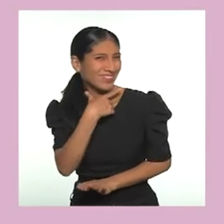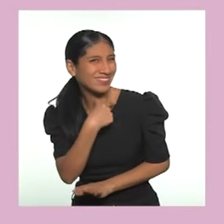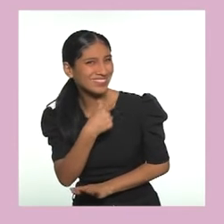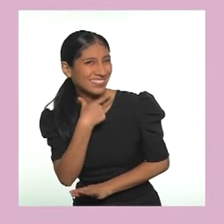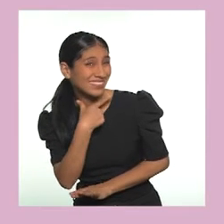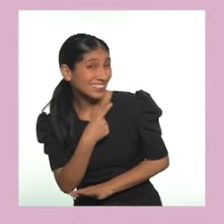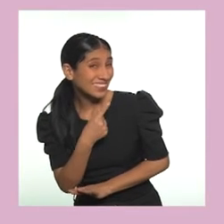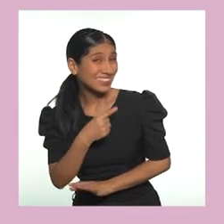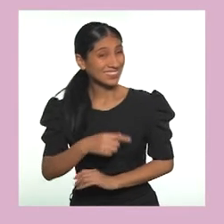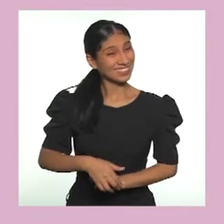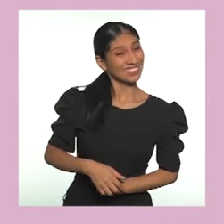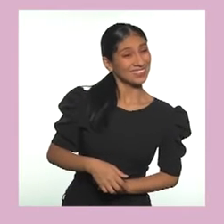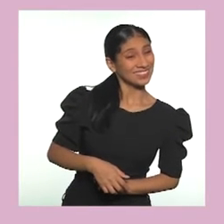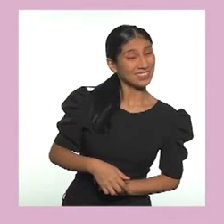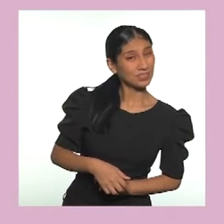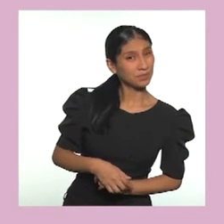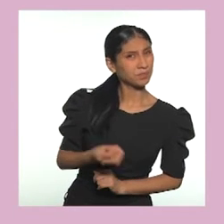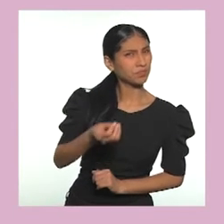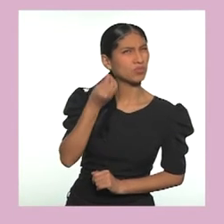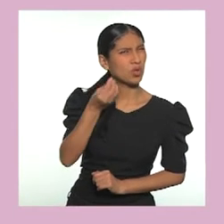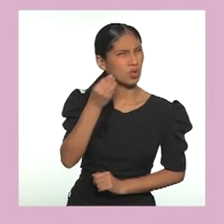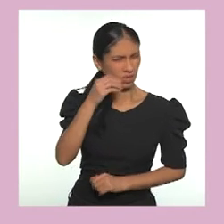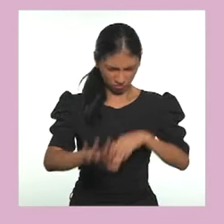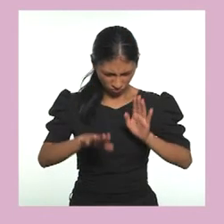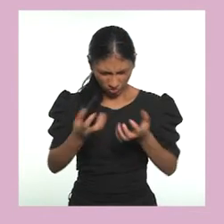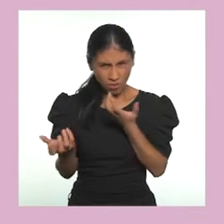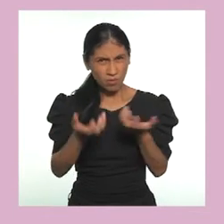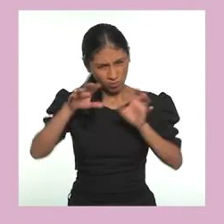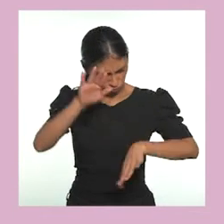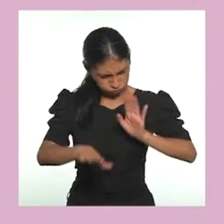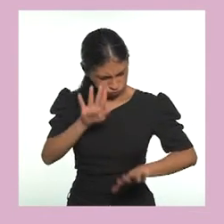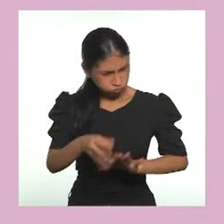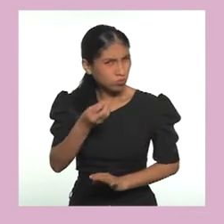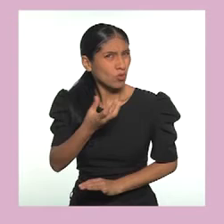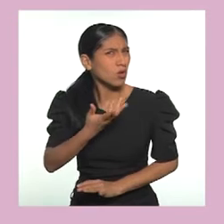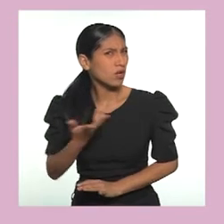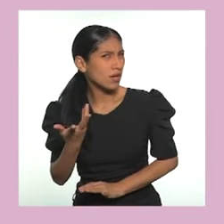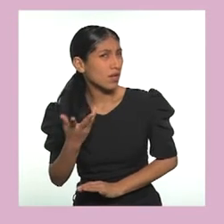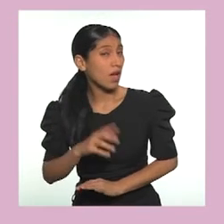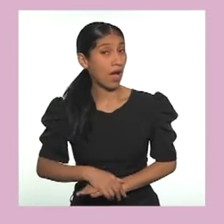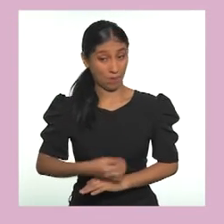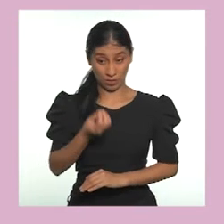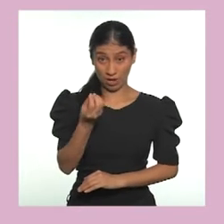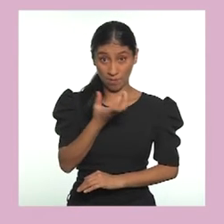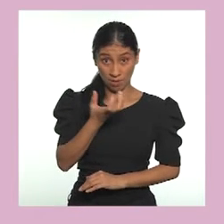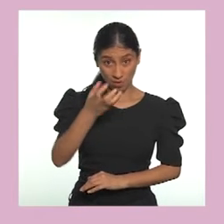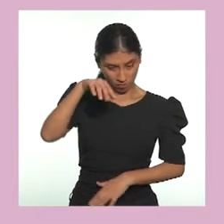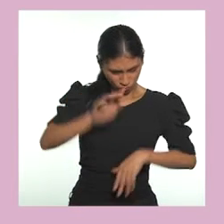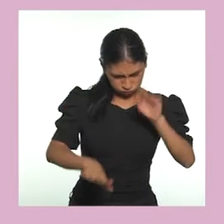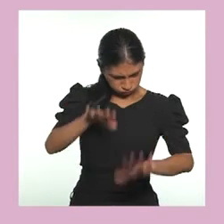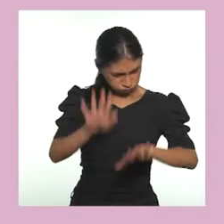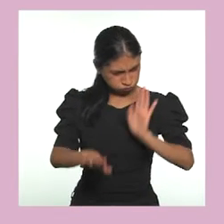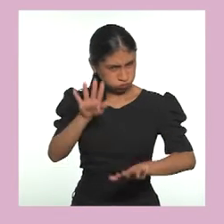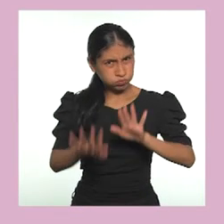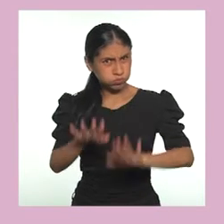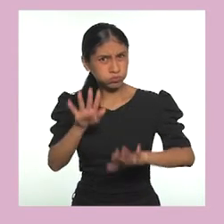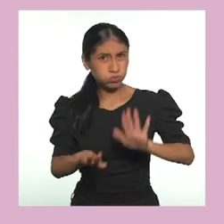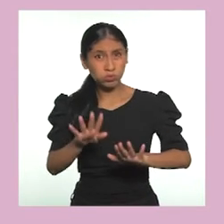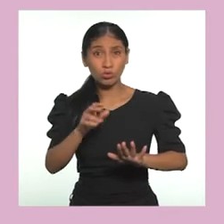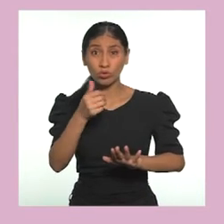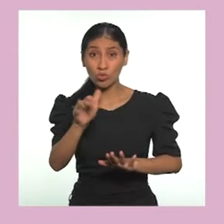gustaba mucho hacer eso. ¿Por qué las pisaban, abuelita? Porque al aplastarlas